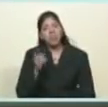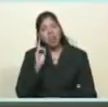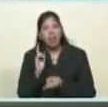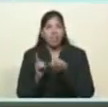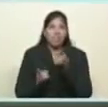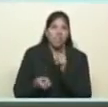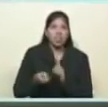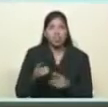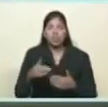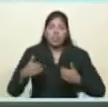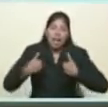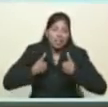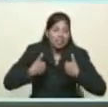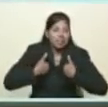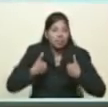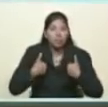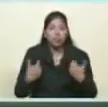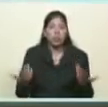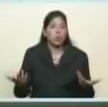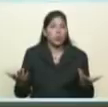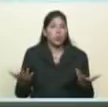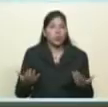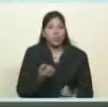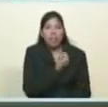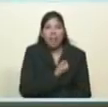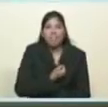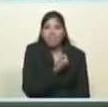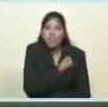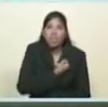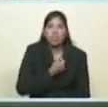con grandes sacrificios y grandes esfuerzos.